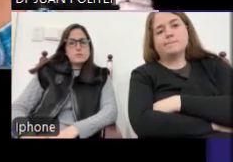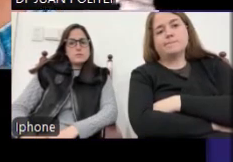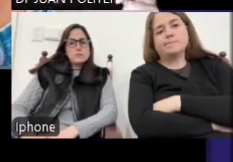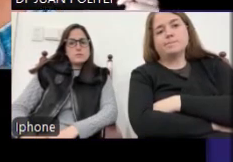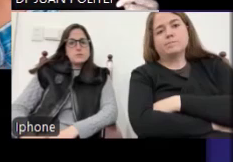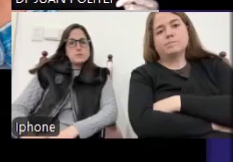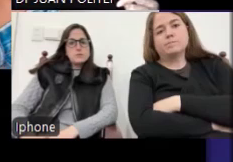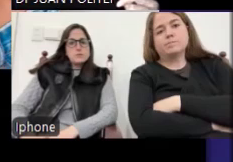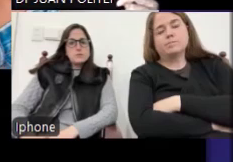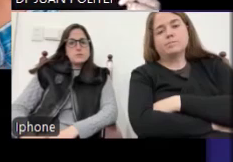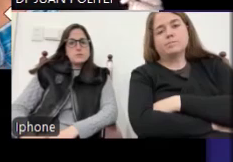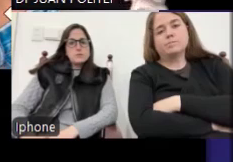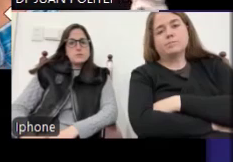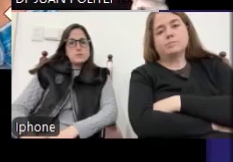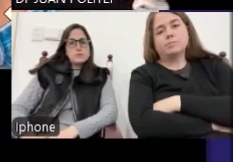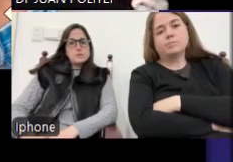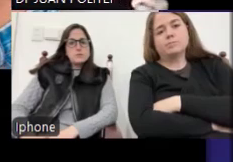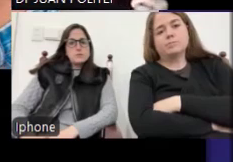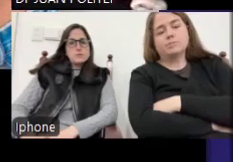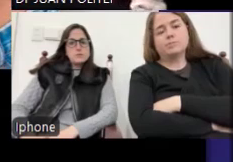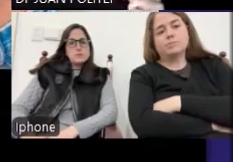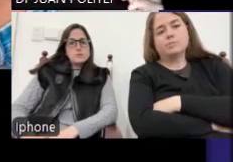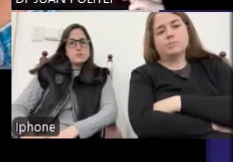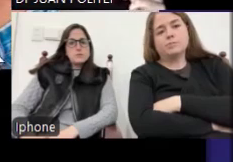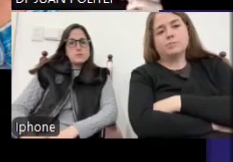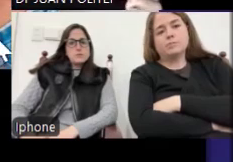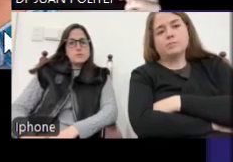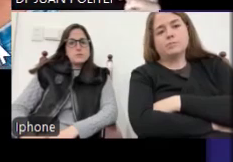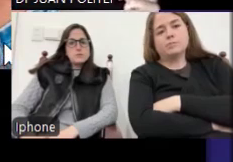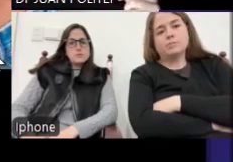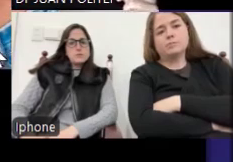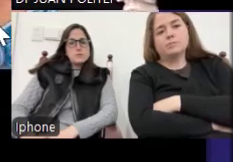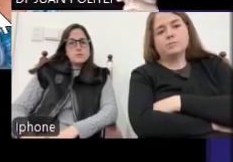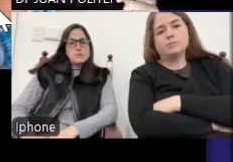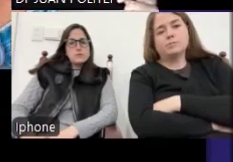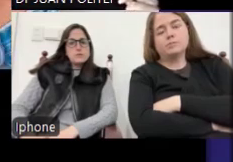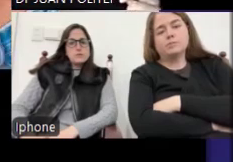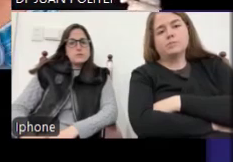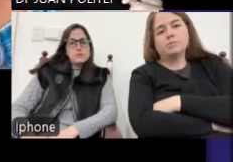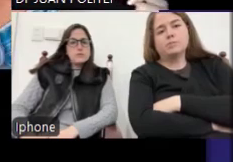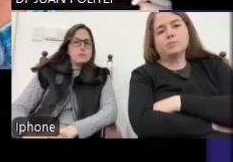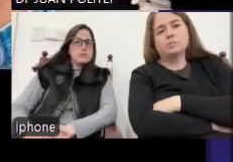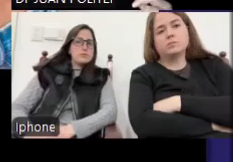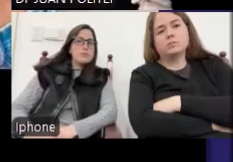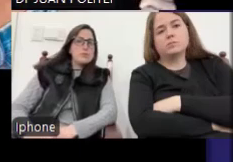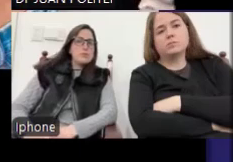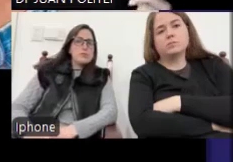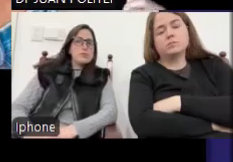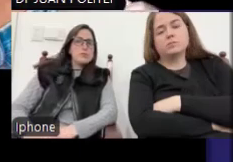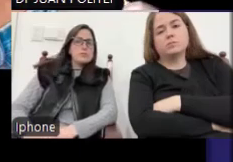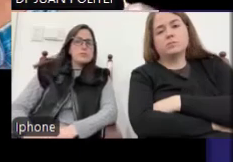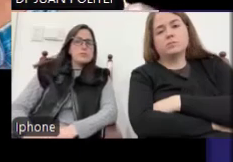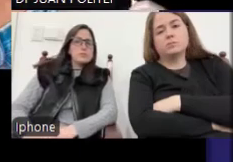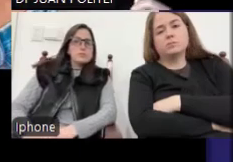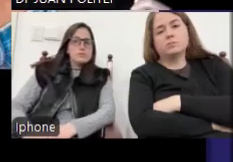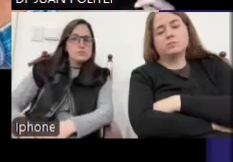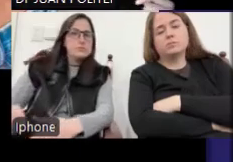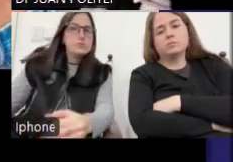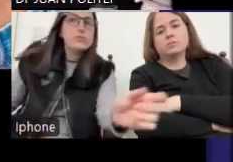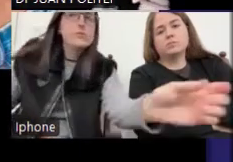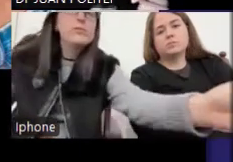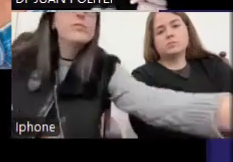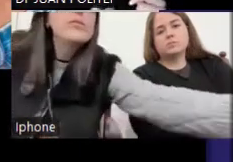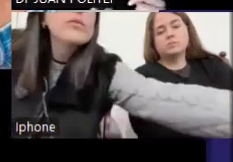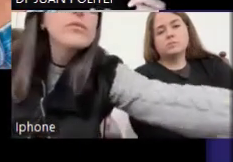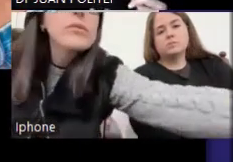es lo que se va a aplicar? Miren arriba la fotito, ¿sí? Es un dibujo lo que va a pasar, ¿sí? Es una autoinyección, se